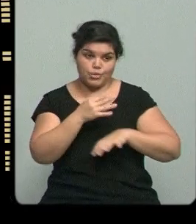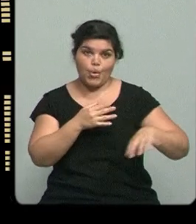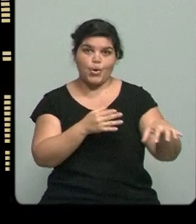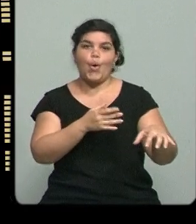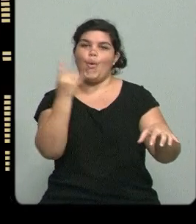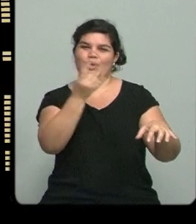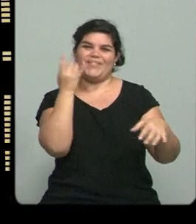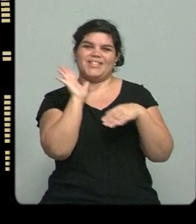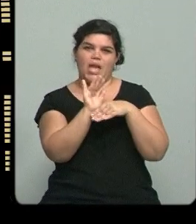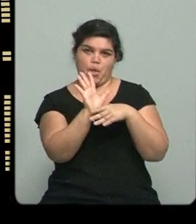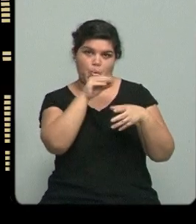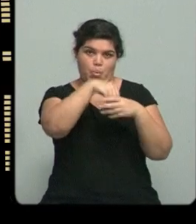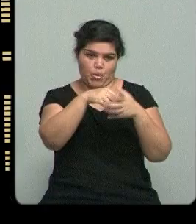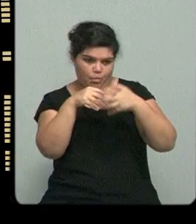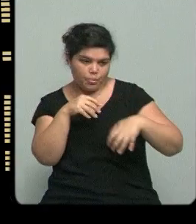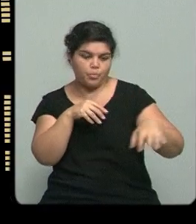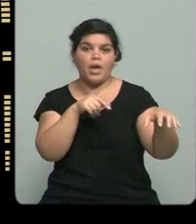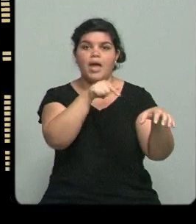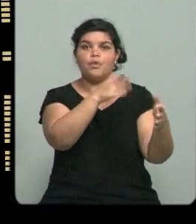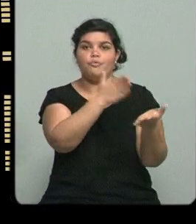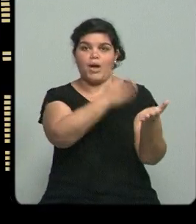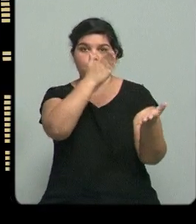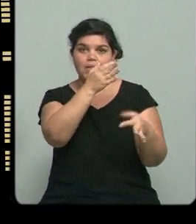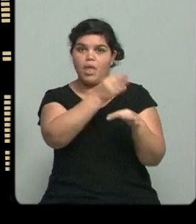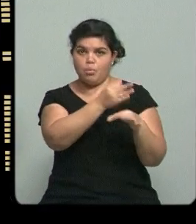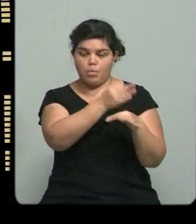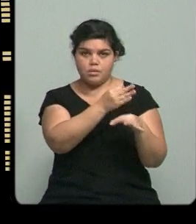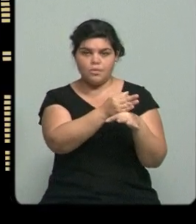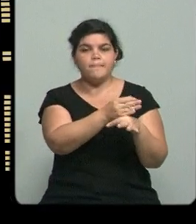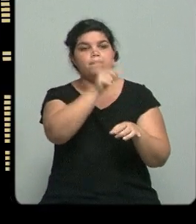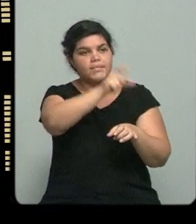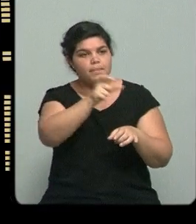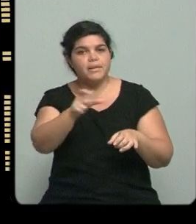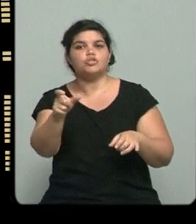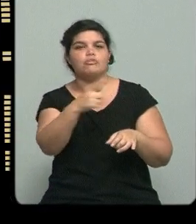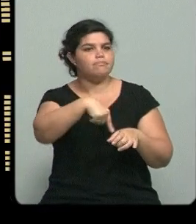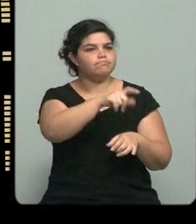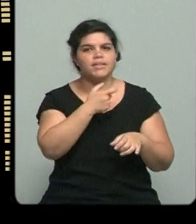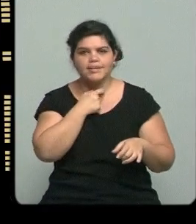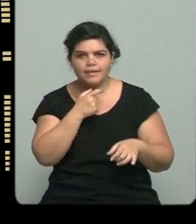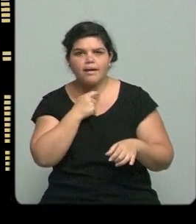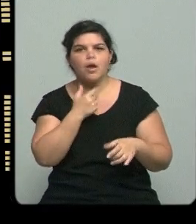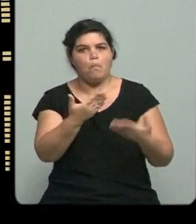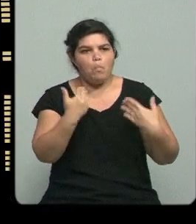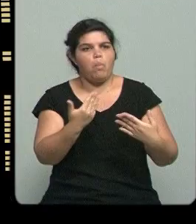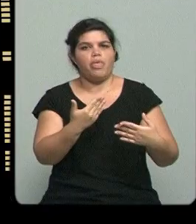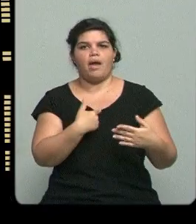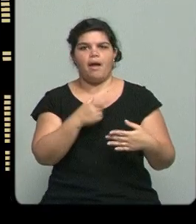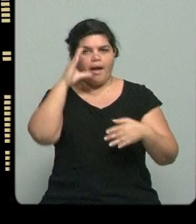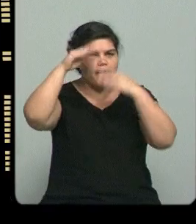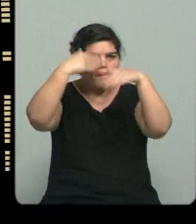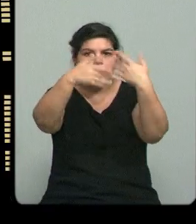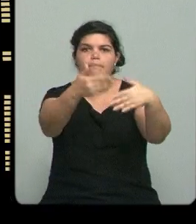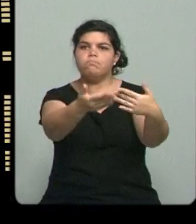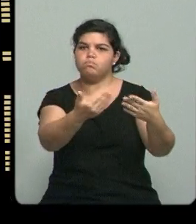desde la Universidad Nacional de Cuyo, para que las personas que quieran capacitarse puedan hacerlo